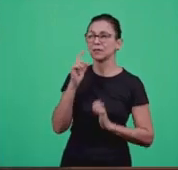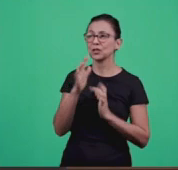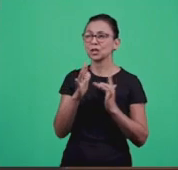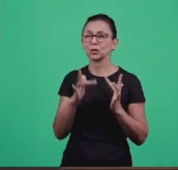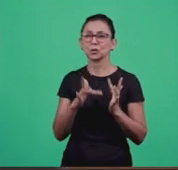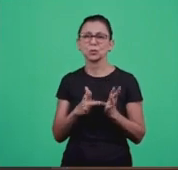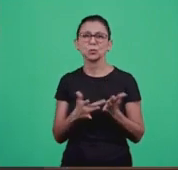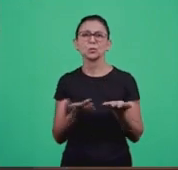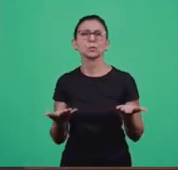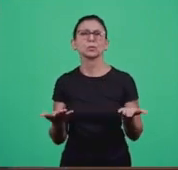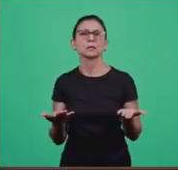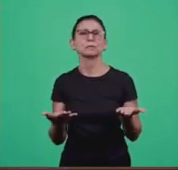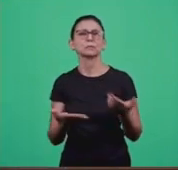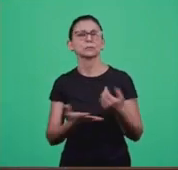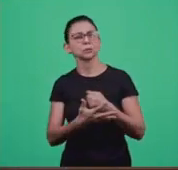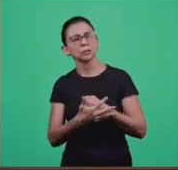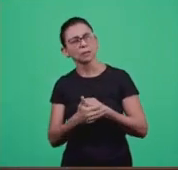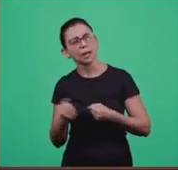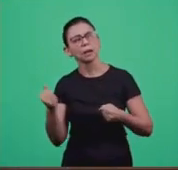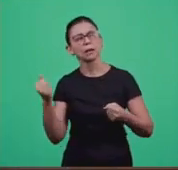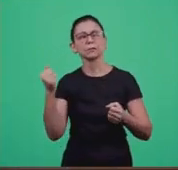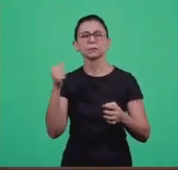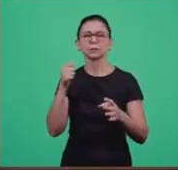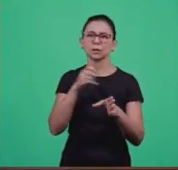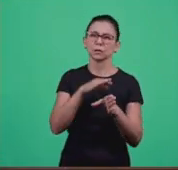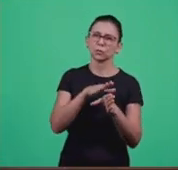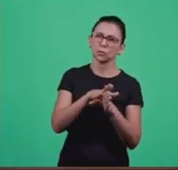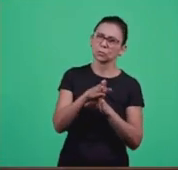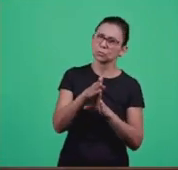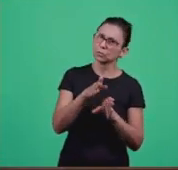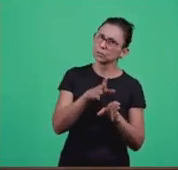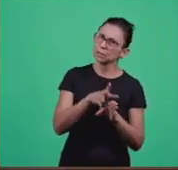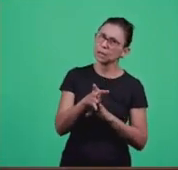Señor. Jesús consolaba, orientaba.